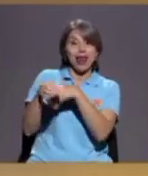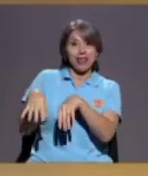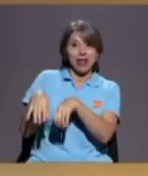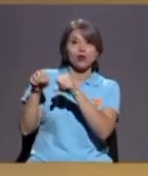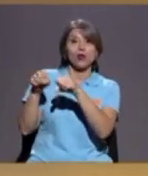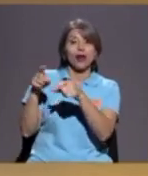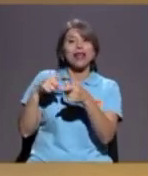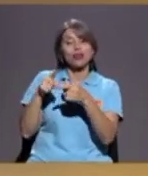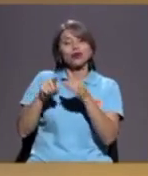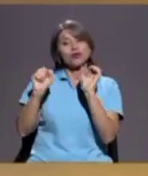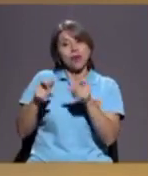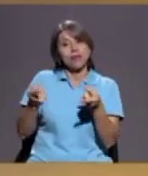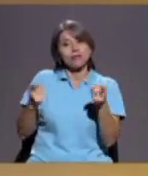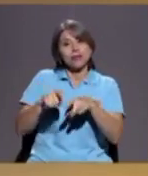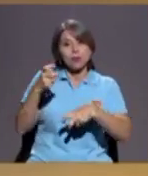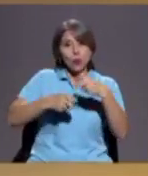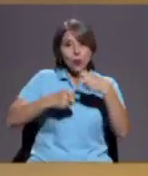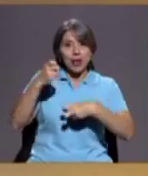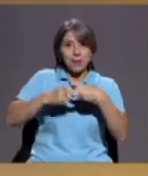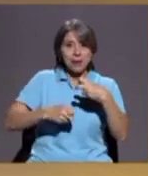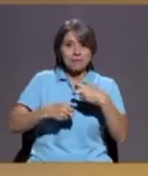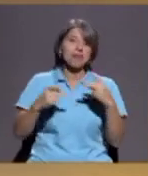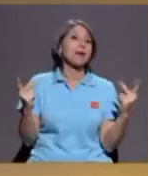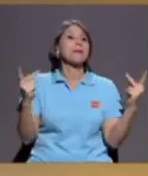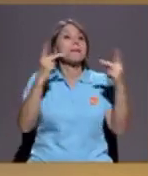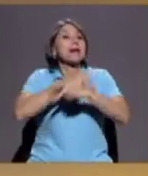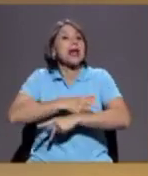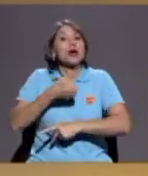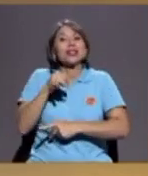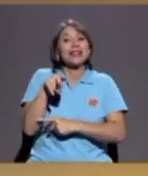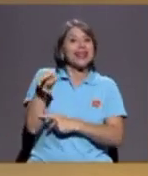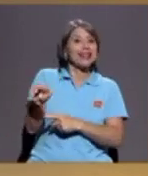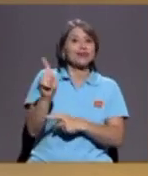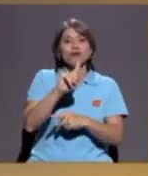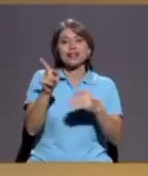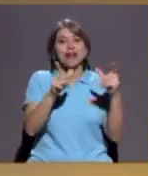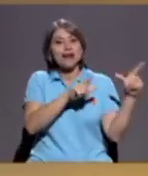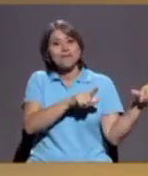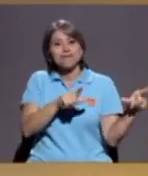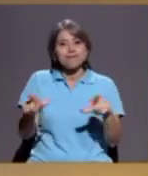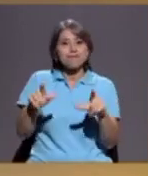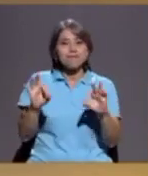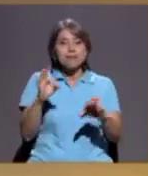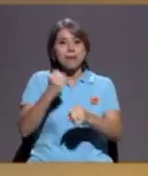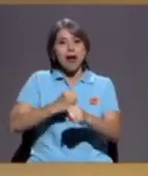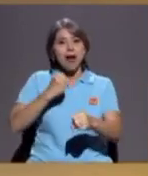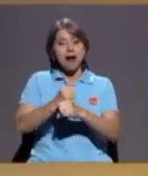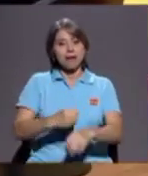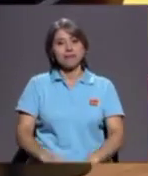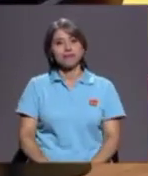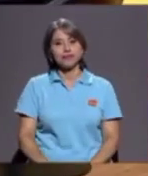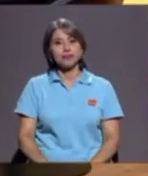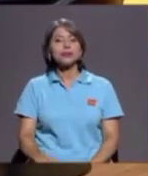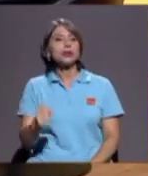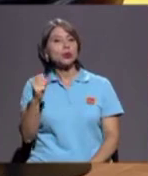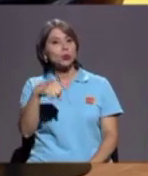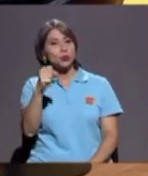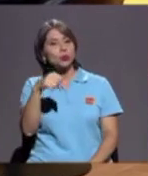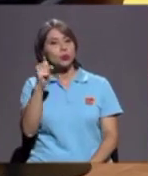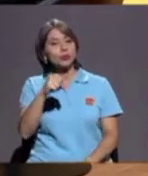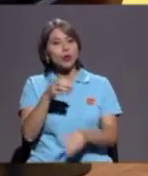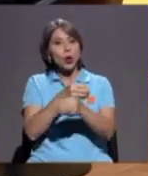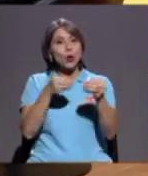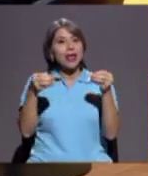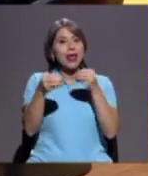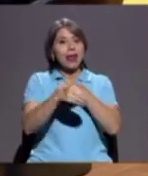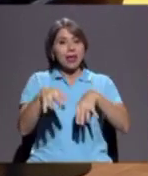todavía si las unidades ejecutoras no estaban preparadas para hacer la tarea. Sí, efectivamente las unidades ejecutoras